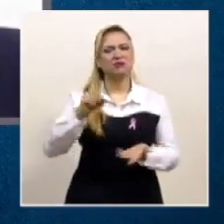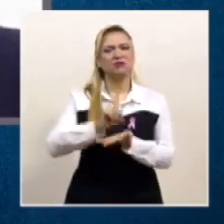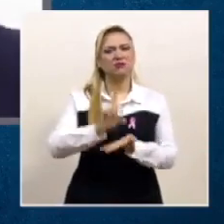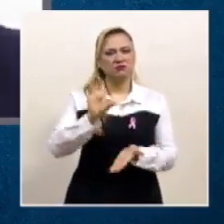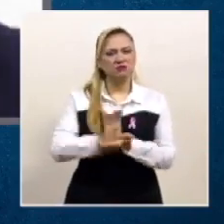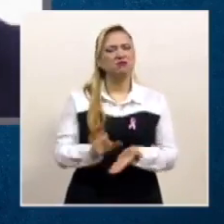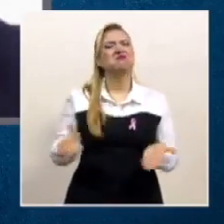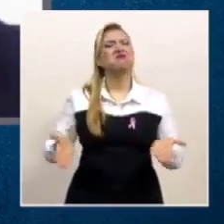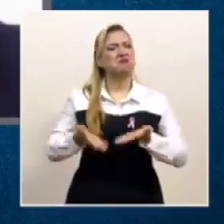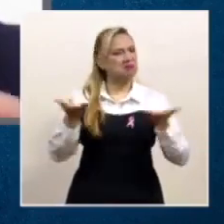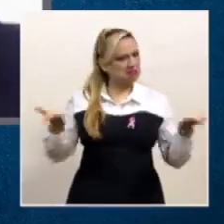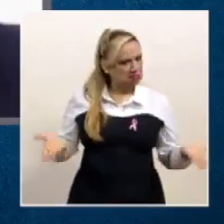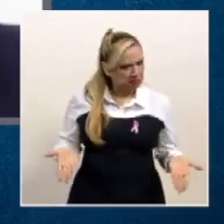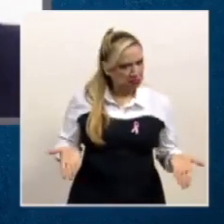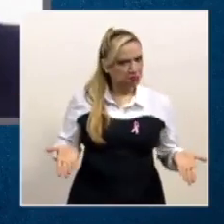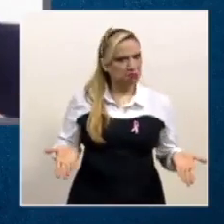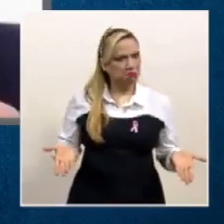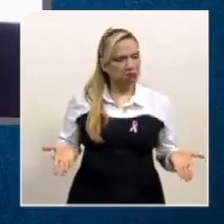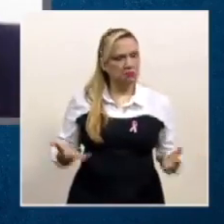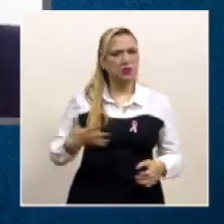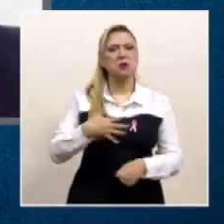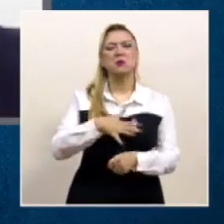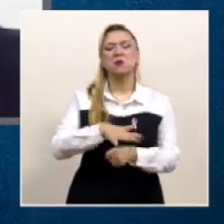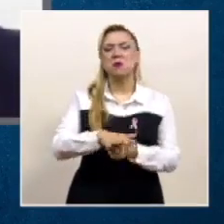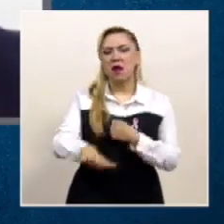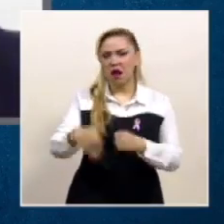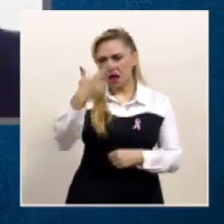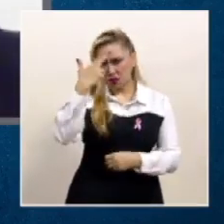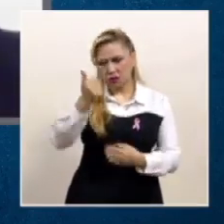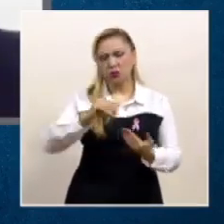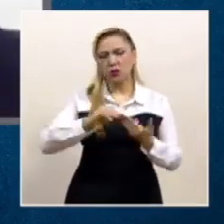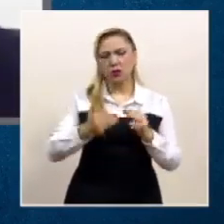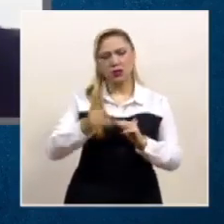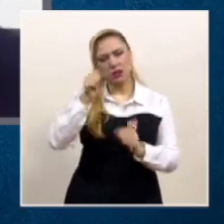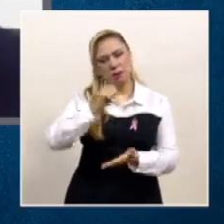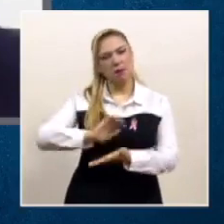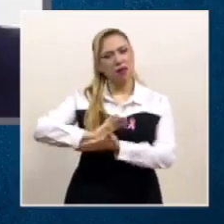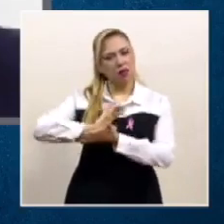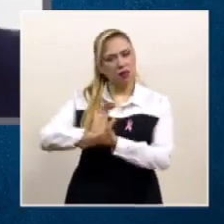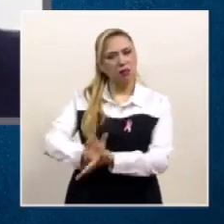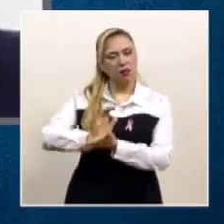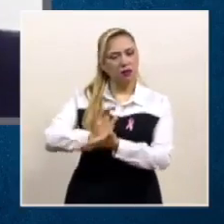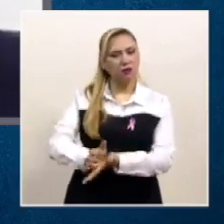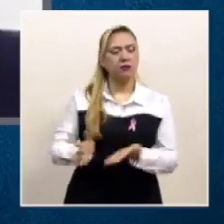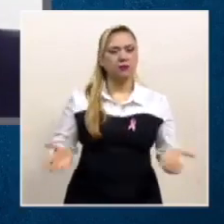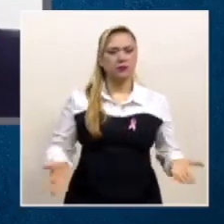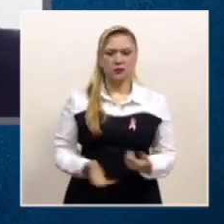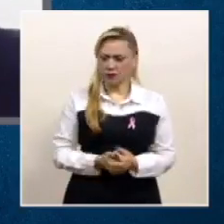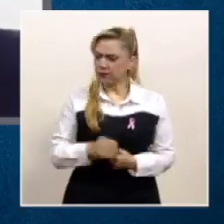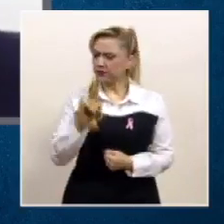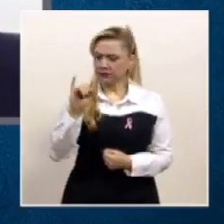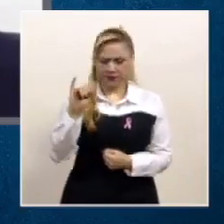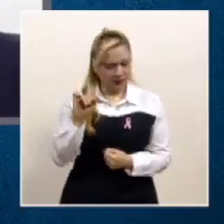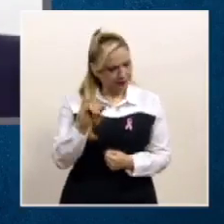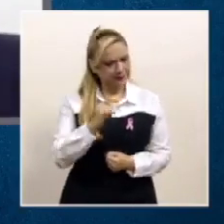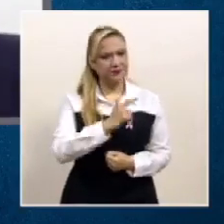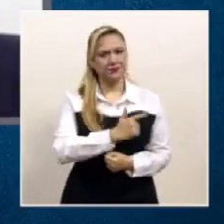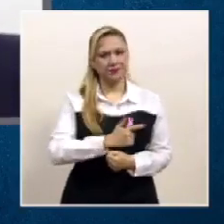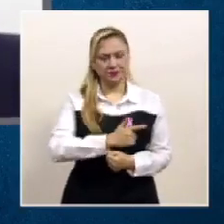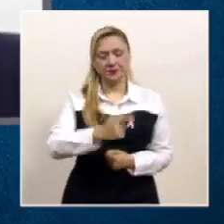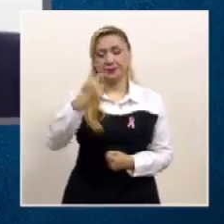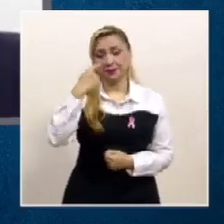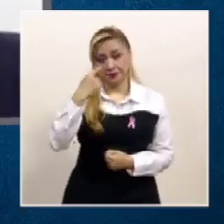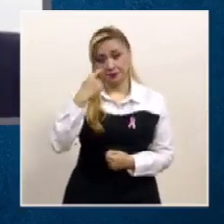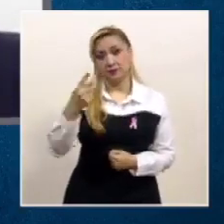discapacidad y cuáles son los motivos de discriminación que suelen padecer. Claro que sí, me parece una muy